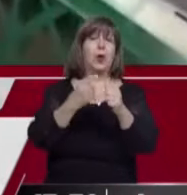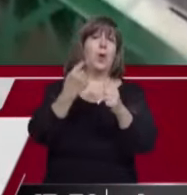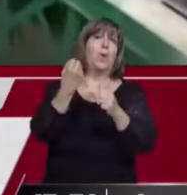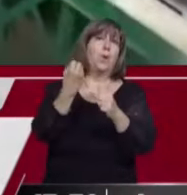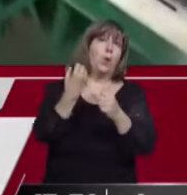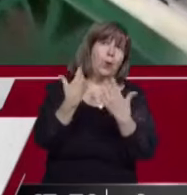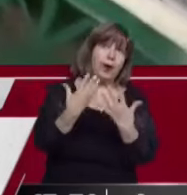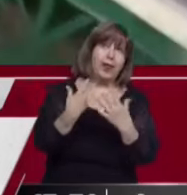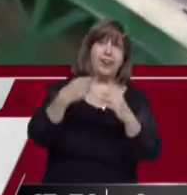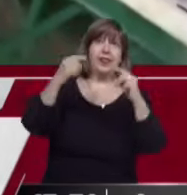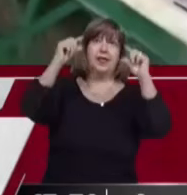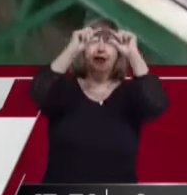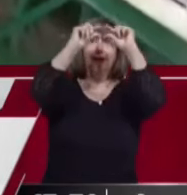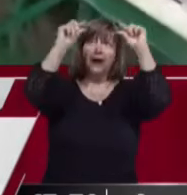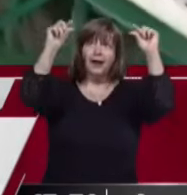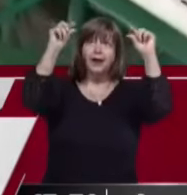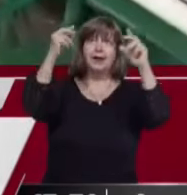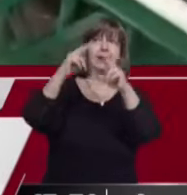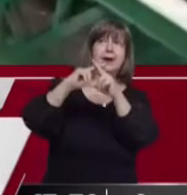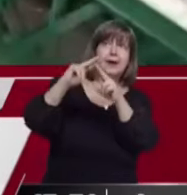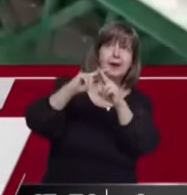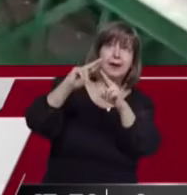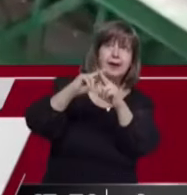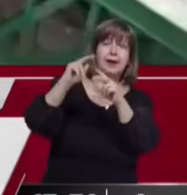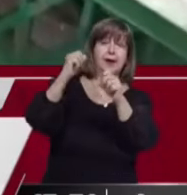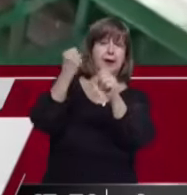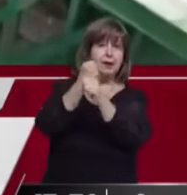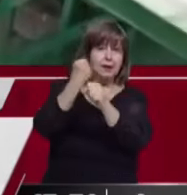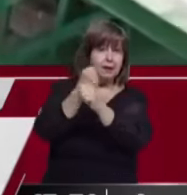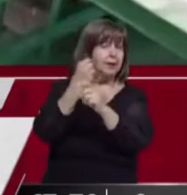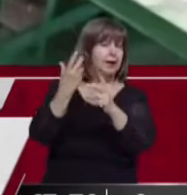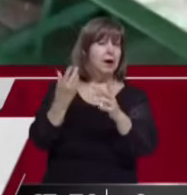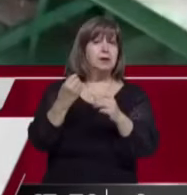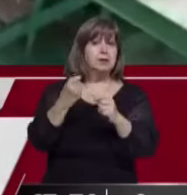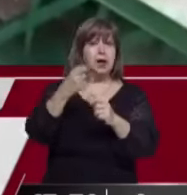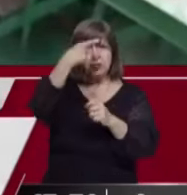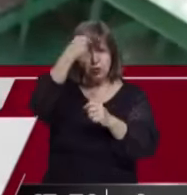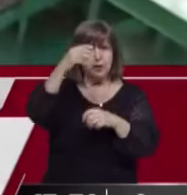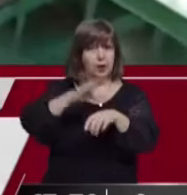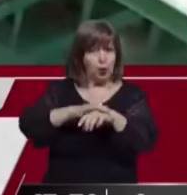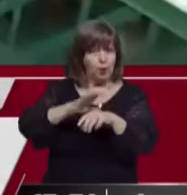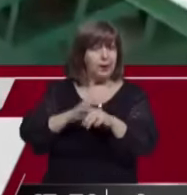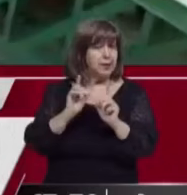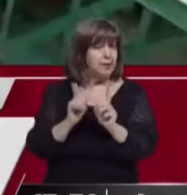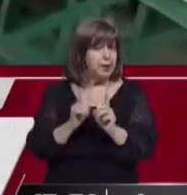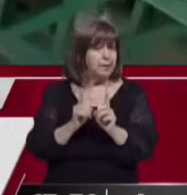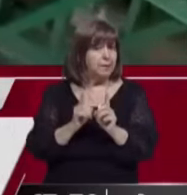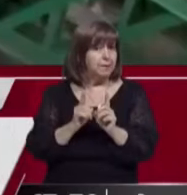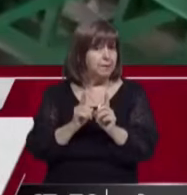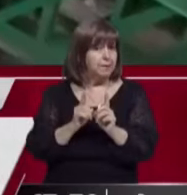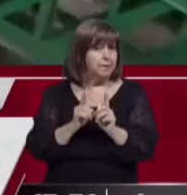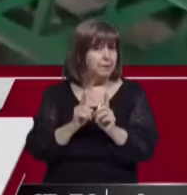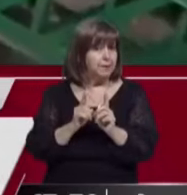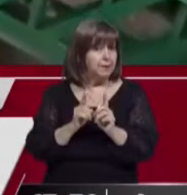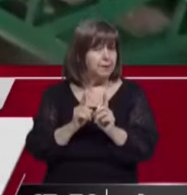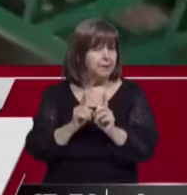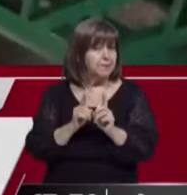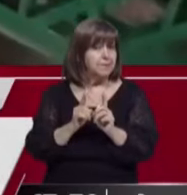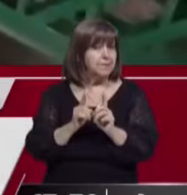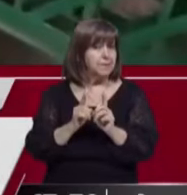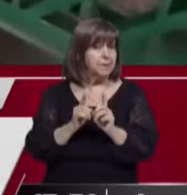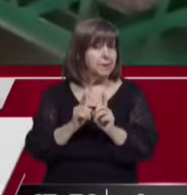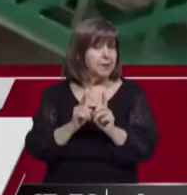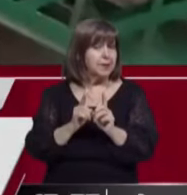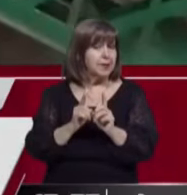no hubo o no desinversión la falla humana tampoco se ha descartado todavía o sí a ver